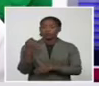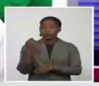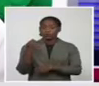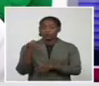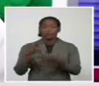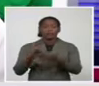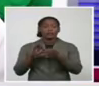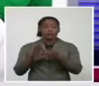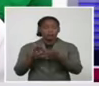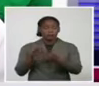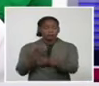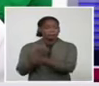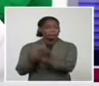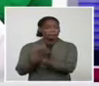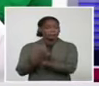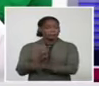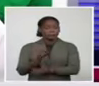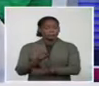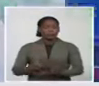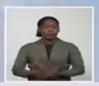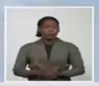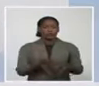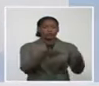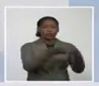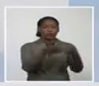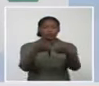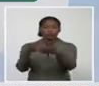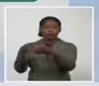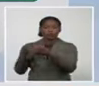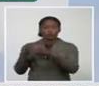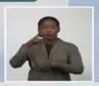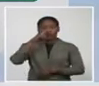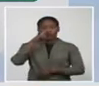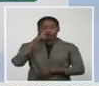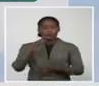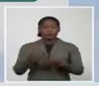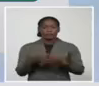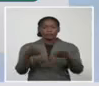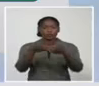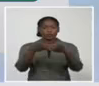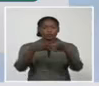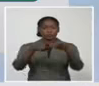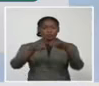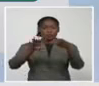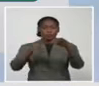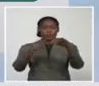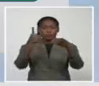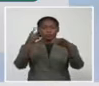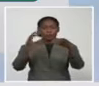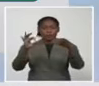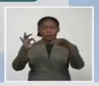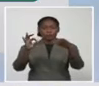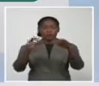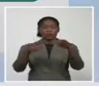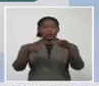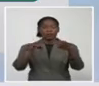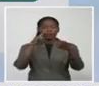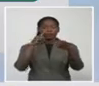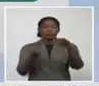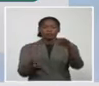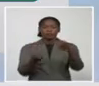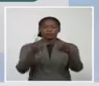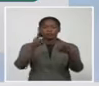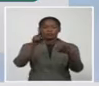edades, menores de 20 años, ayer una cifra impresionante,